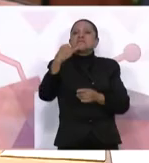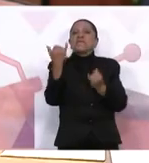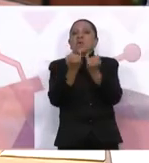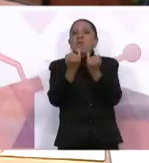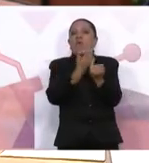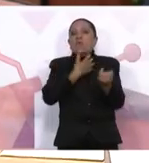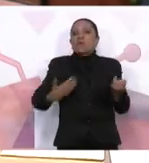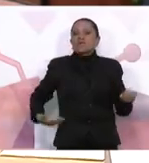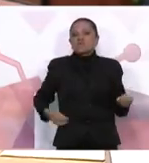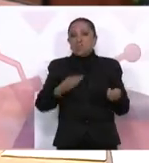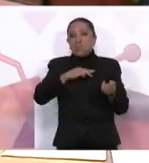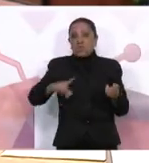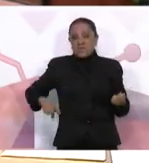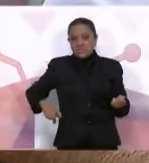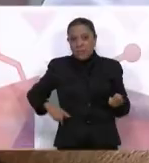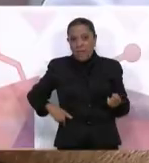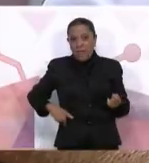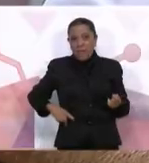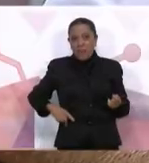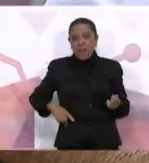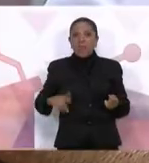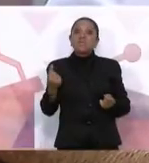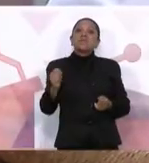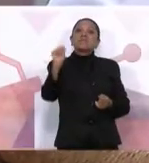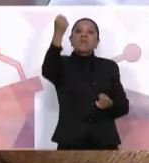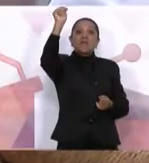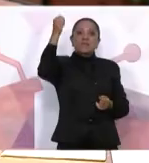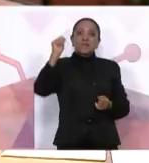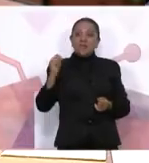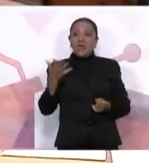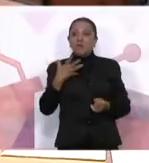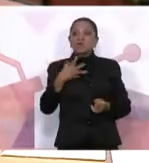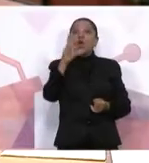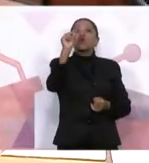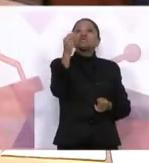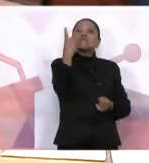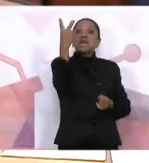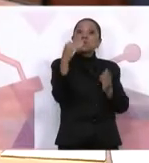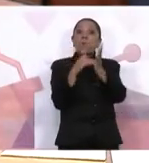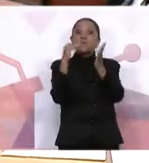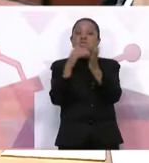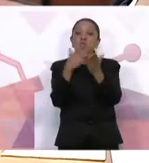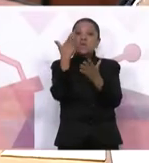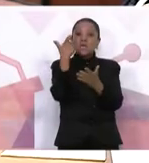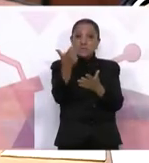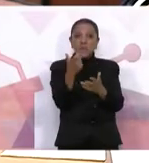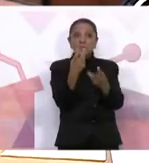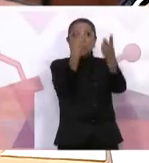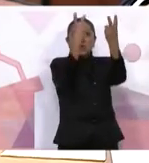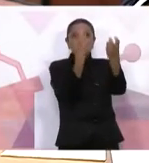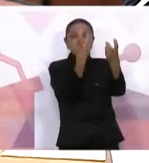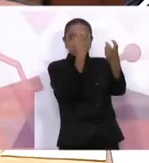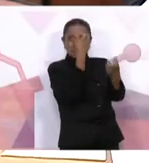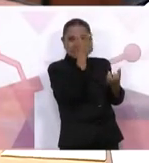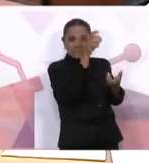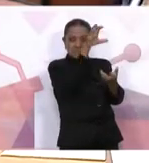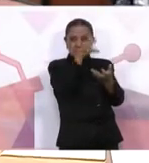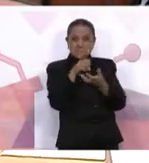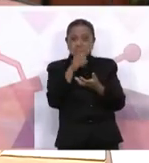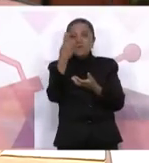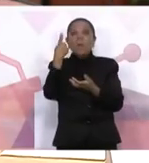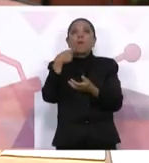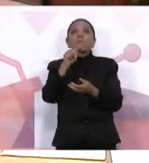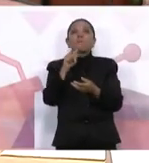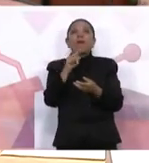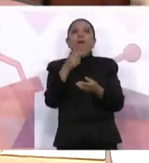obtuvieron 82 millones de pesos que se bajaron para los damnificados